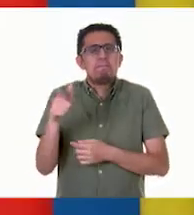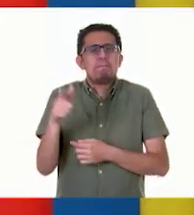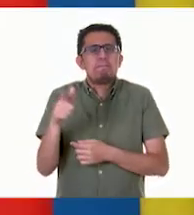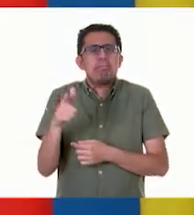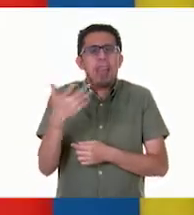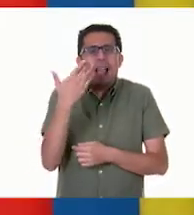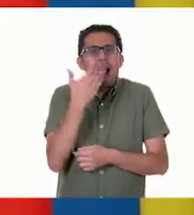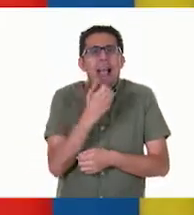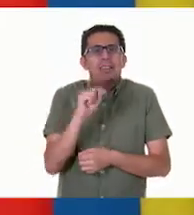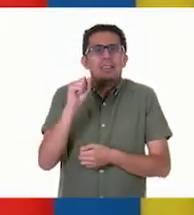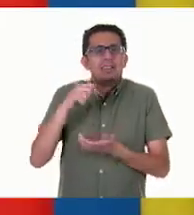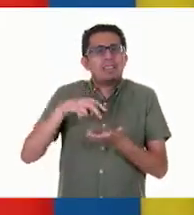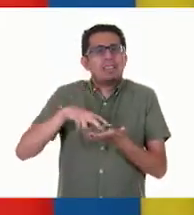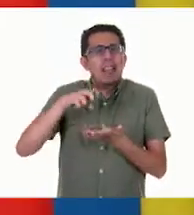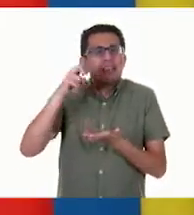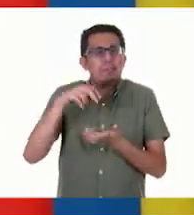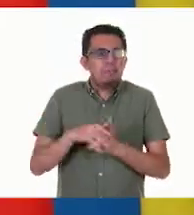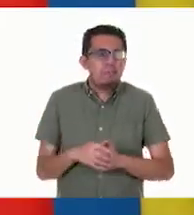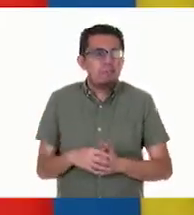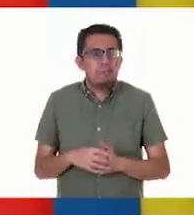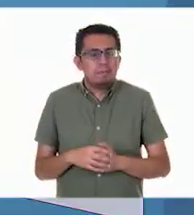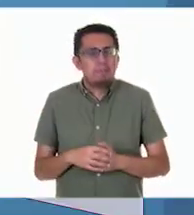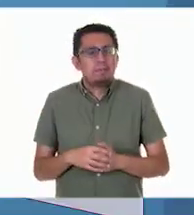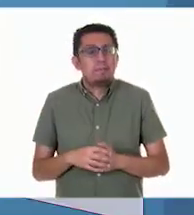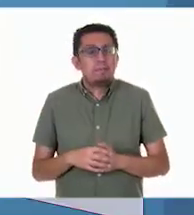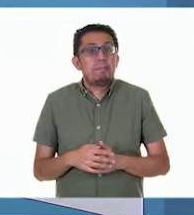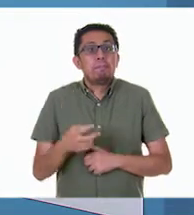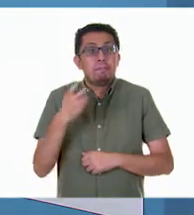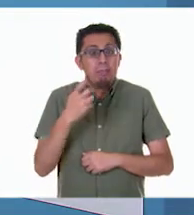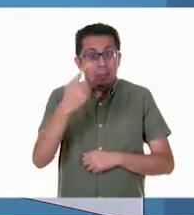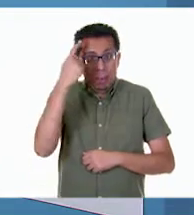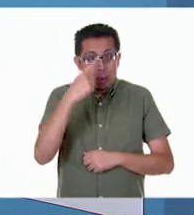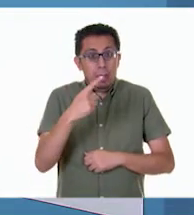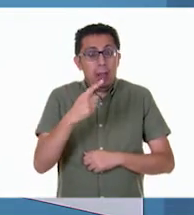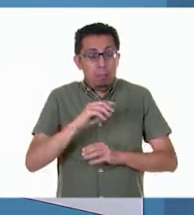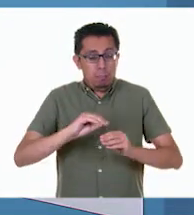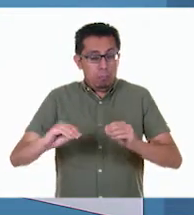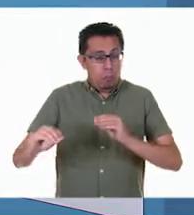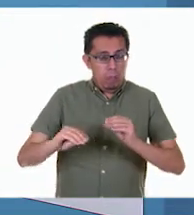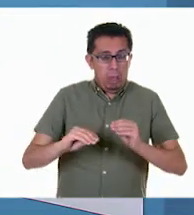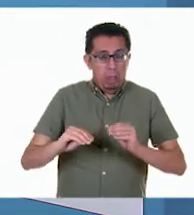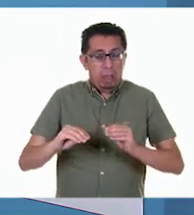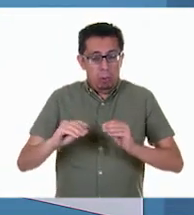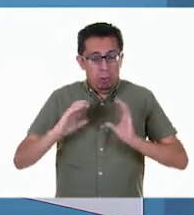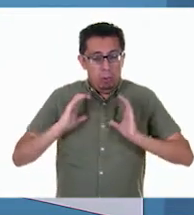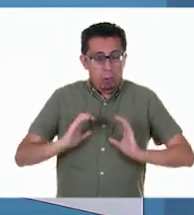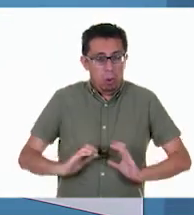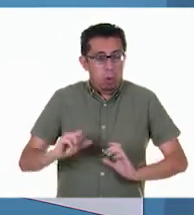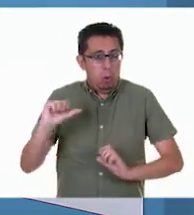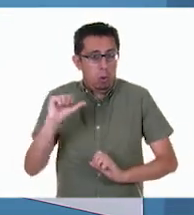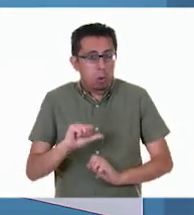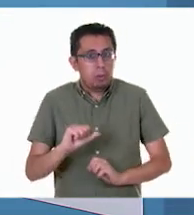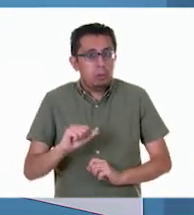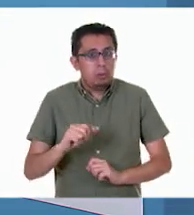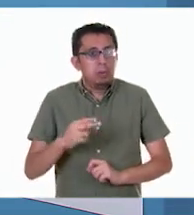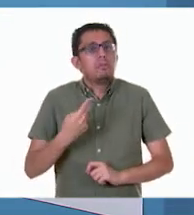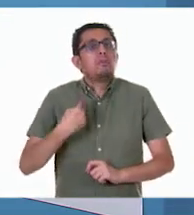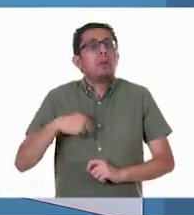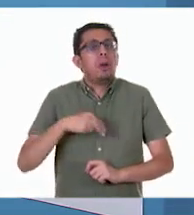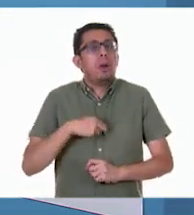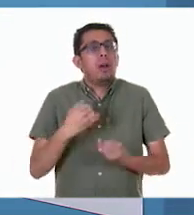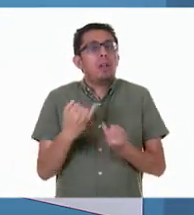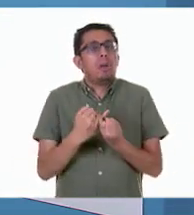en eso del salto del trompo. Pues justamente para activar nuestro cuerpo el día de hoy, vamos a realizar unos saltos de